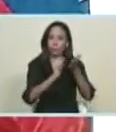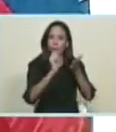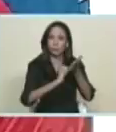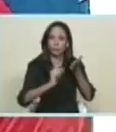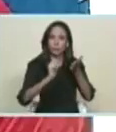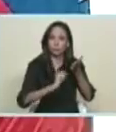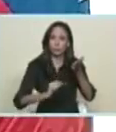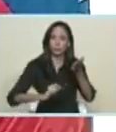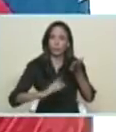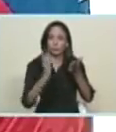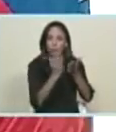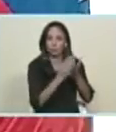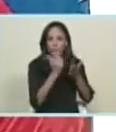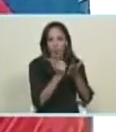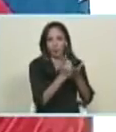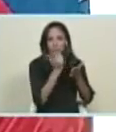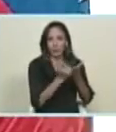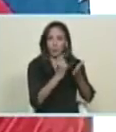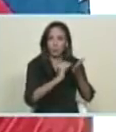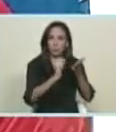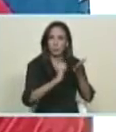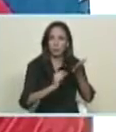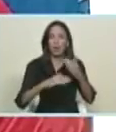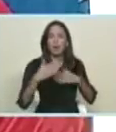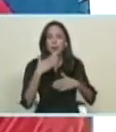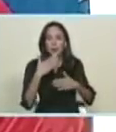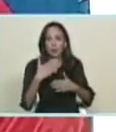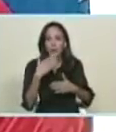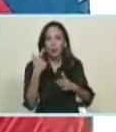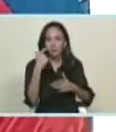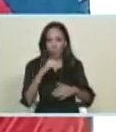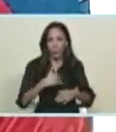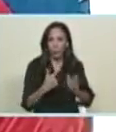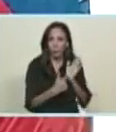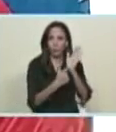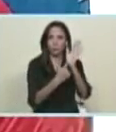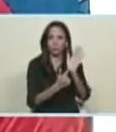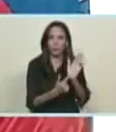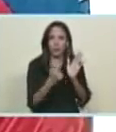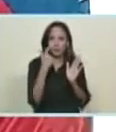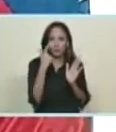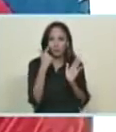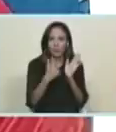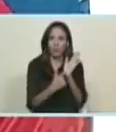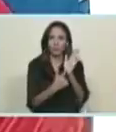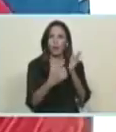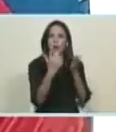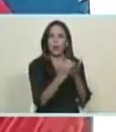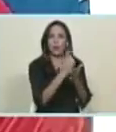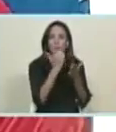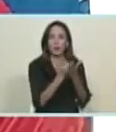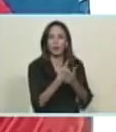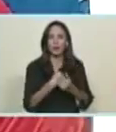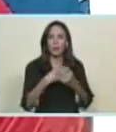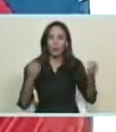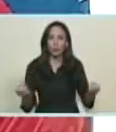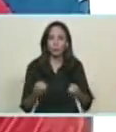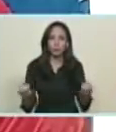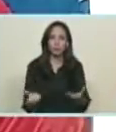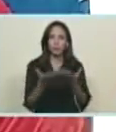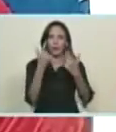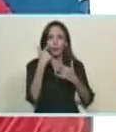¿verdad? Quiero agradecerlo. Aquí está, si lo podemos mostrar a cámara, el libro Fuego